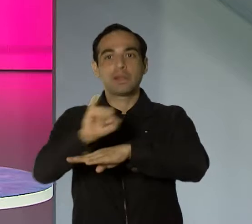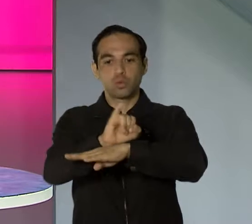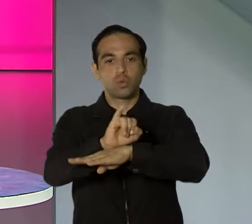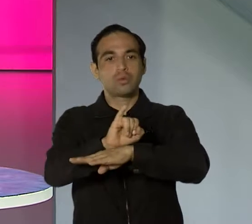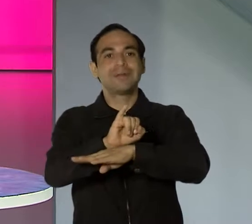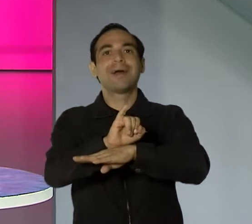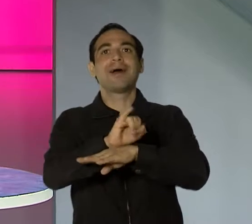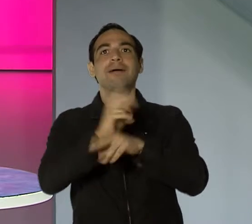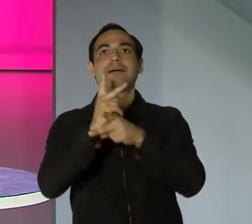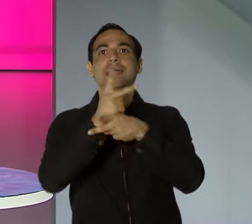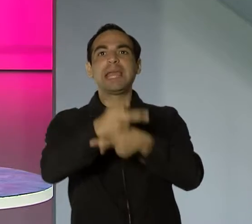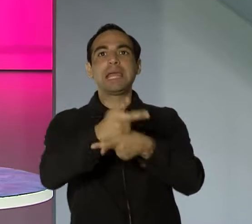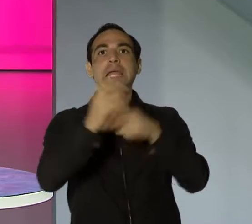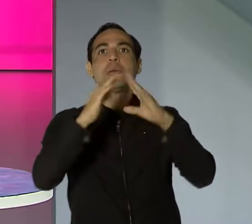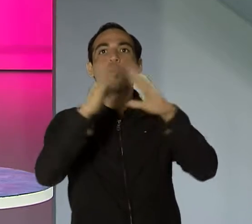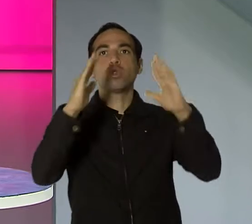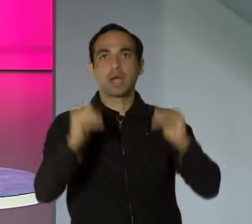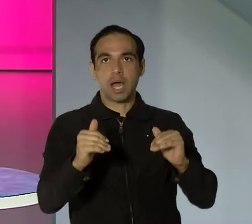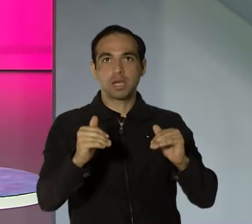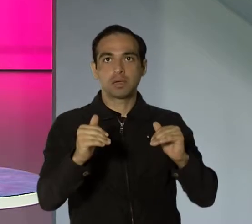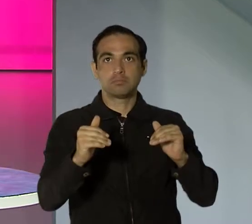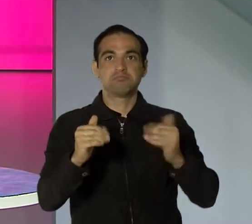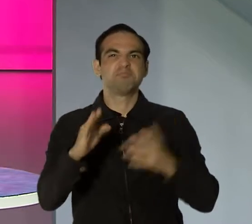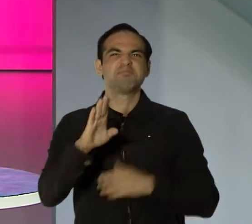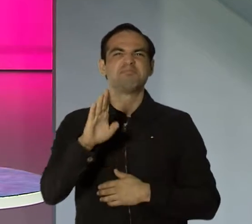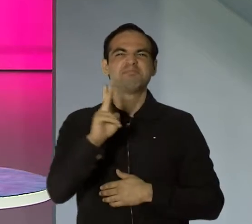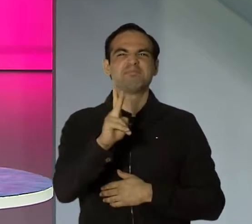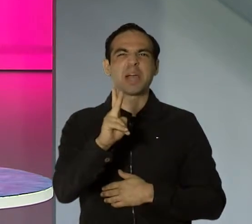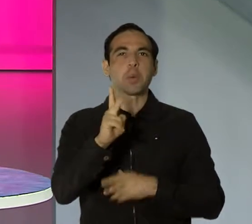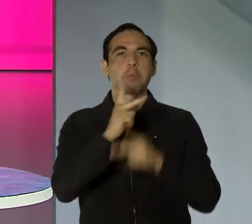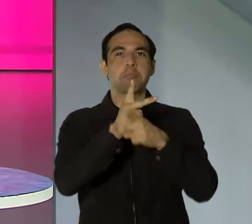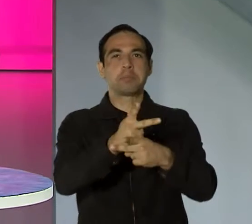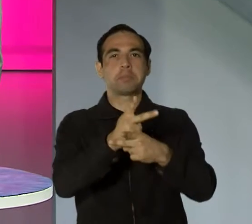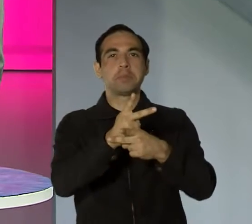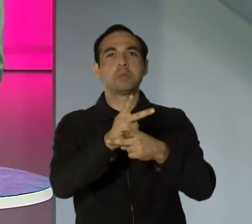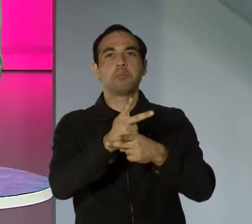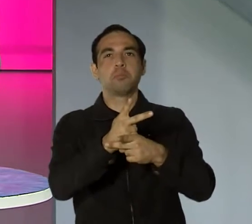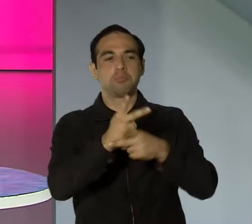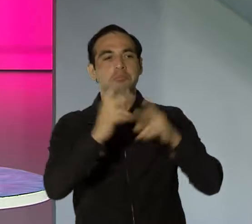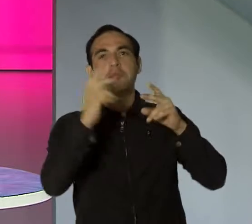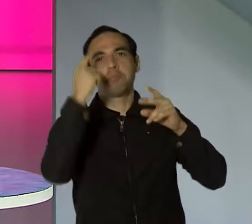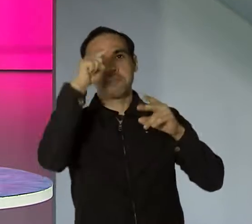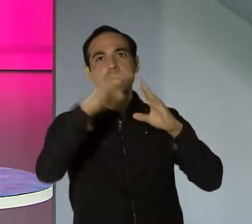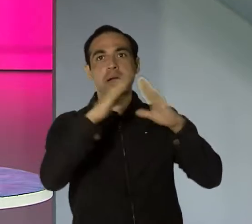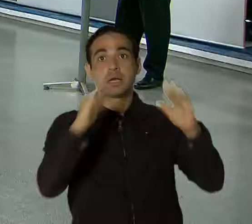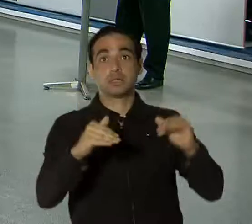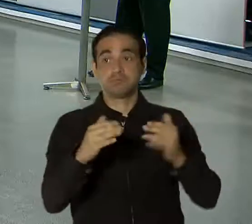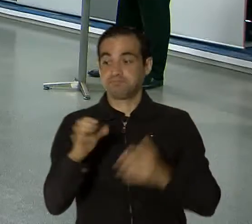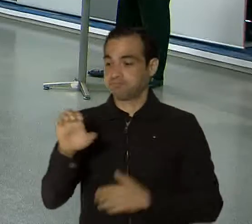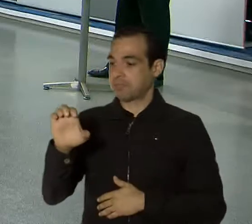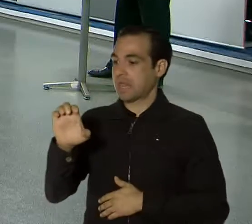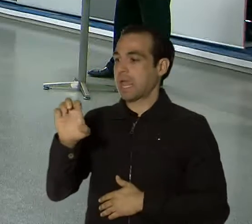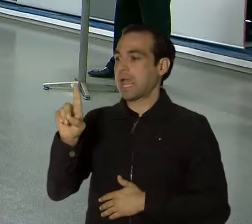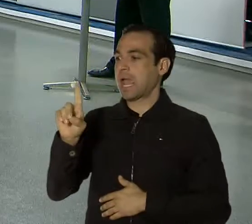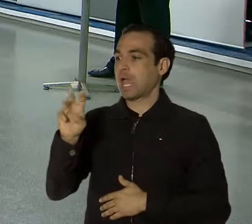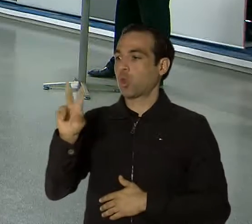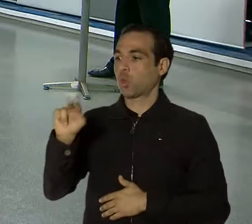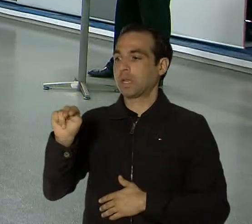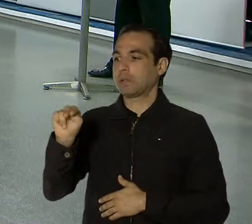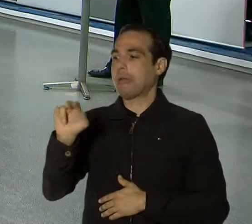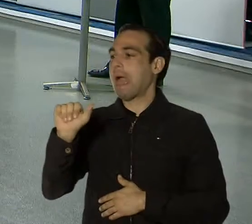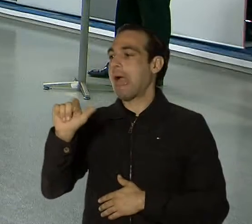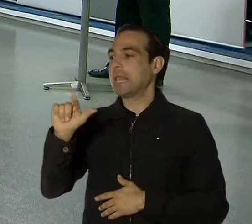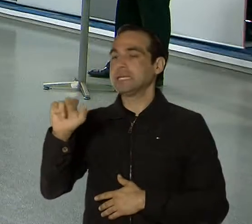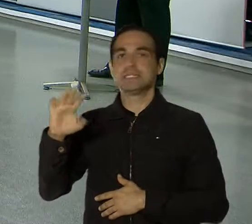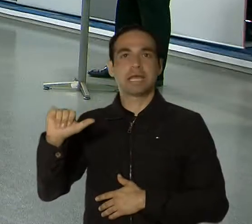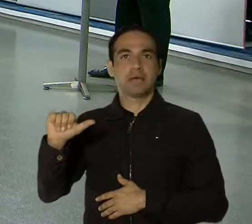banca hipotecaria. Y es por eso que hoy le damos aquí la bienvenida a este espacio a Edwin Alicea, representativo de la